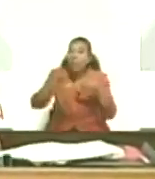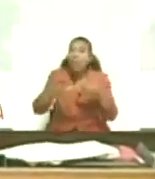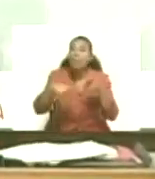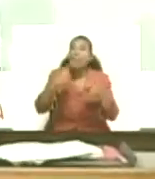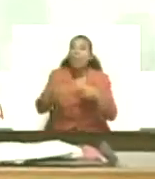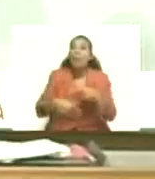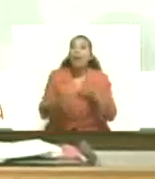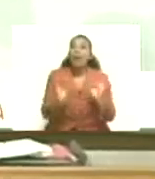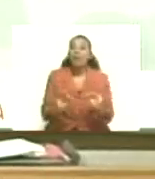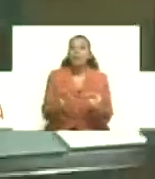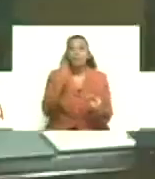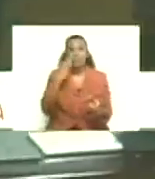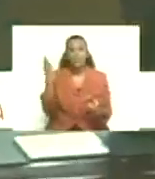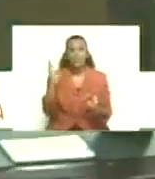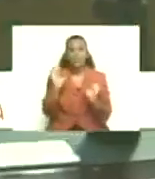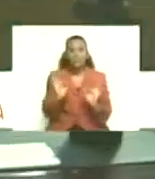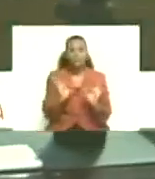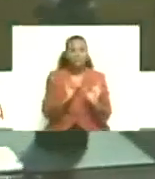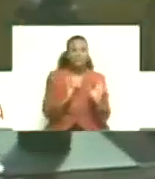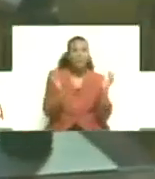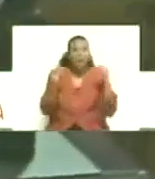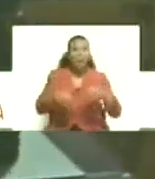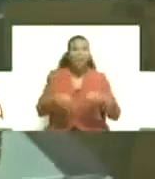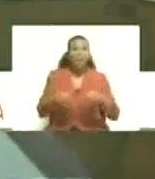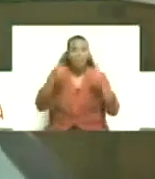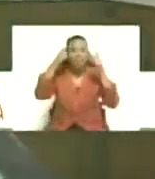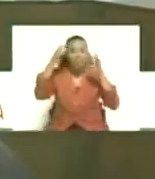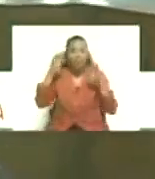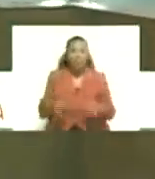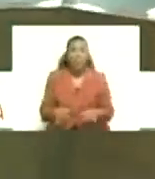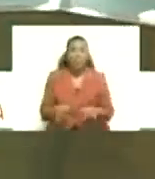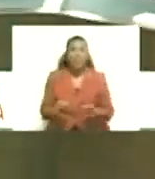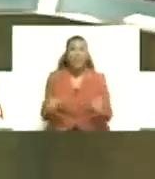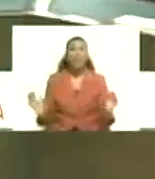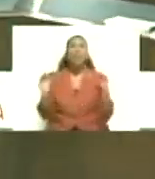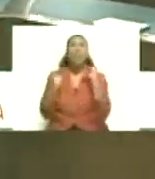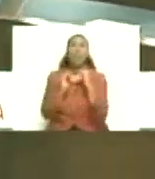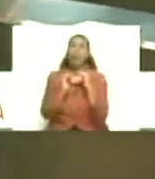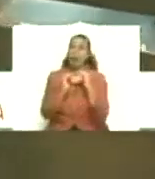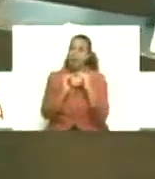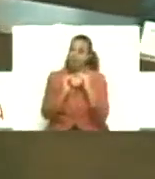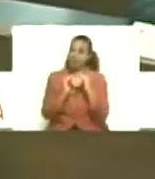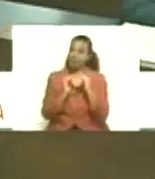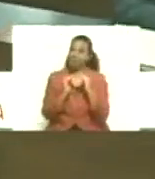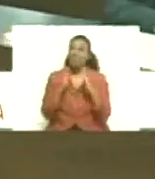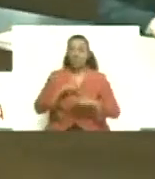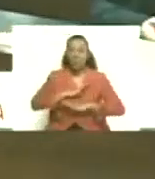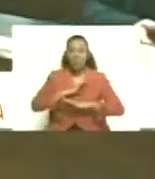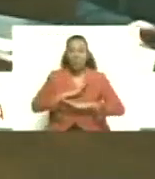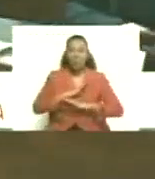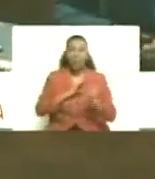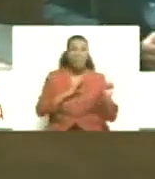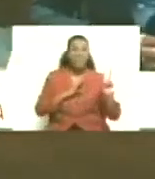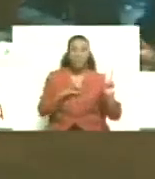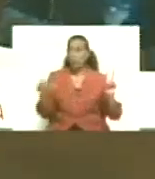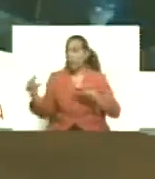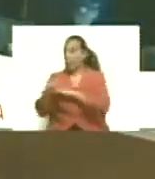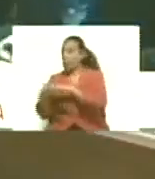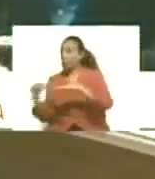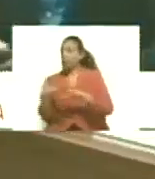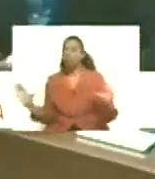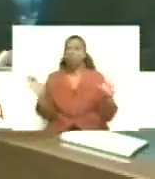debe ser acordada por las partes de manera satisfactoria y práctica. Así de